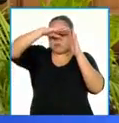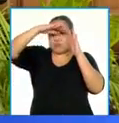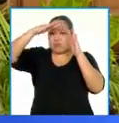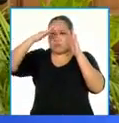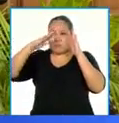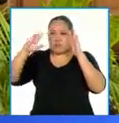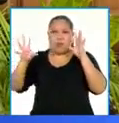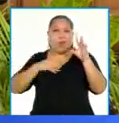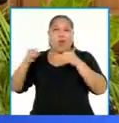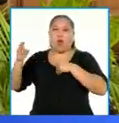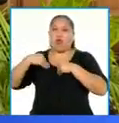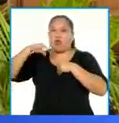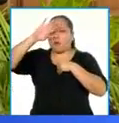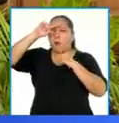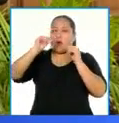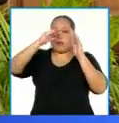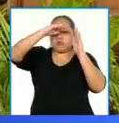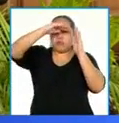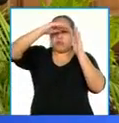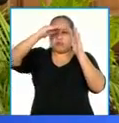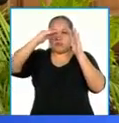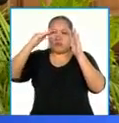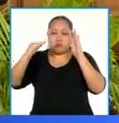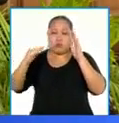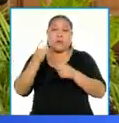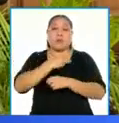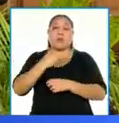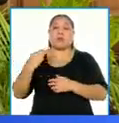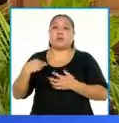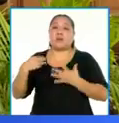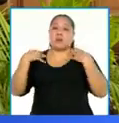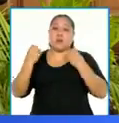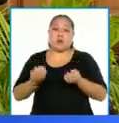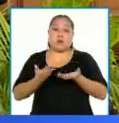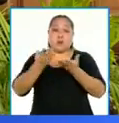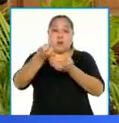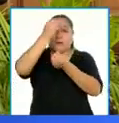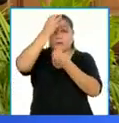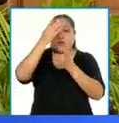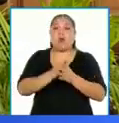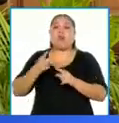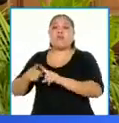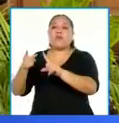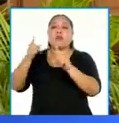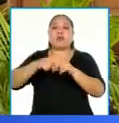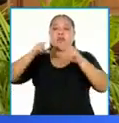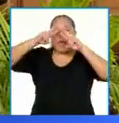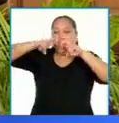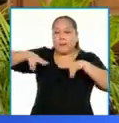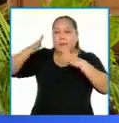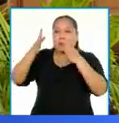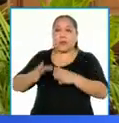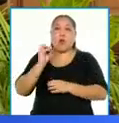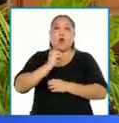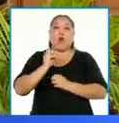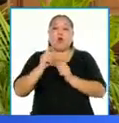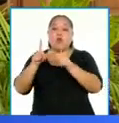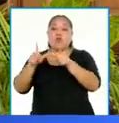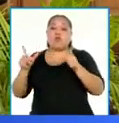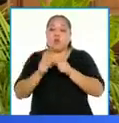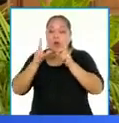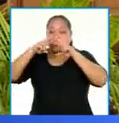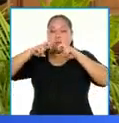informes oficiales del Ministerio de Salud, como también de distintos investigadores o centros de